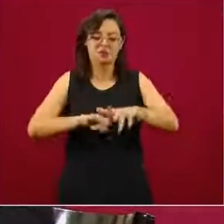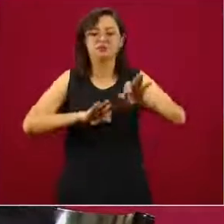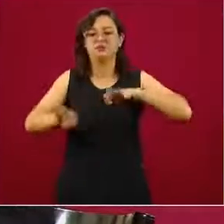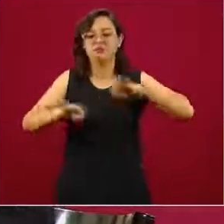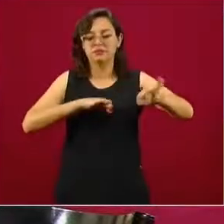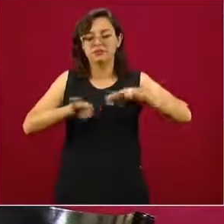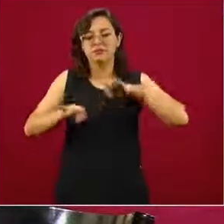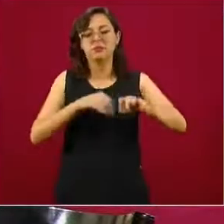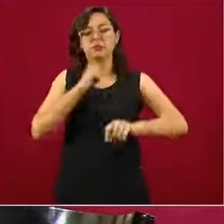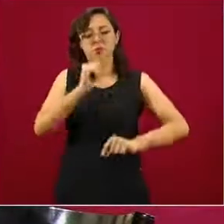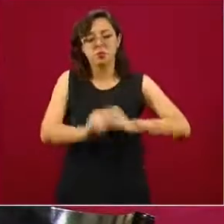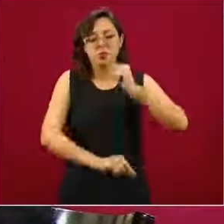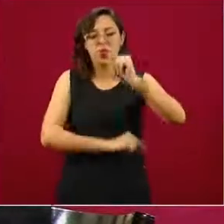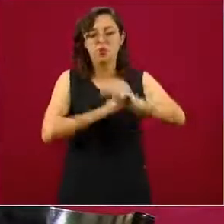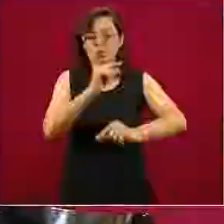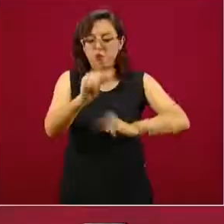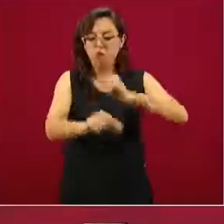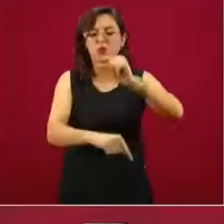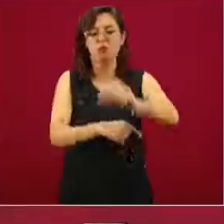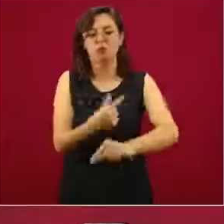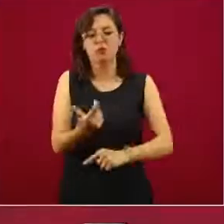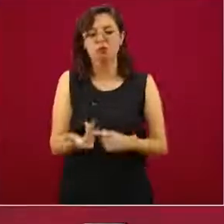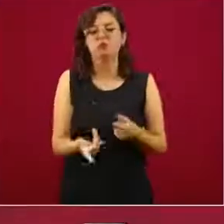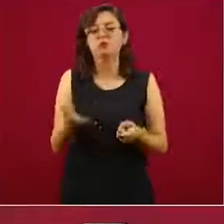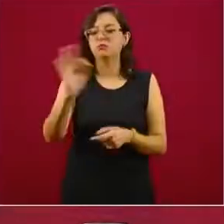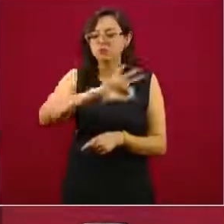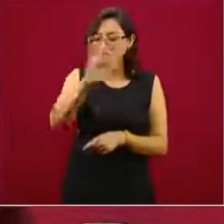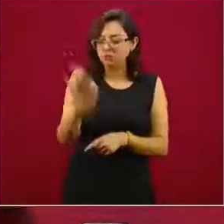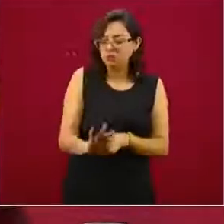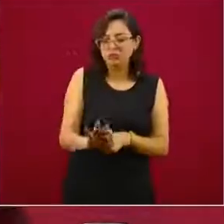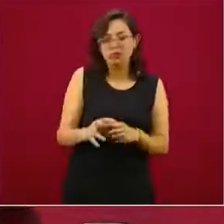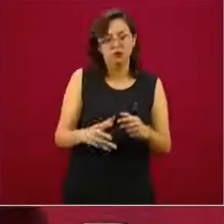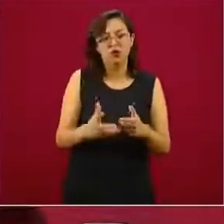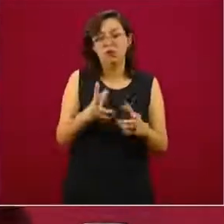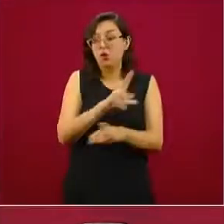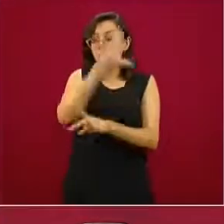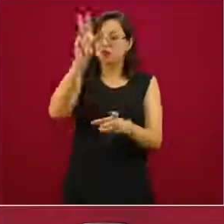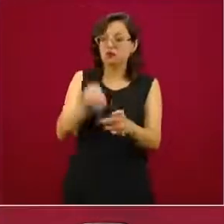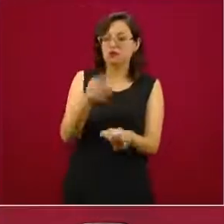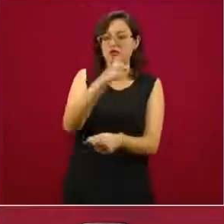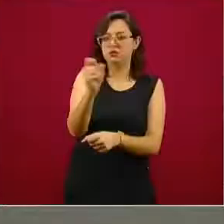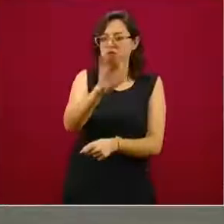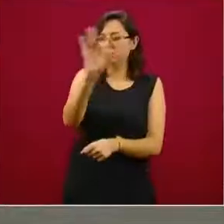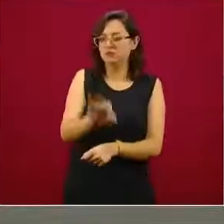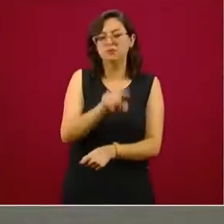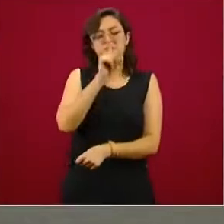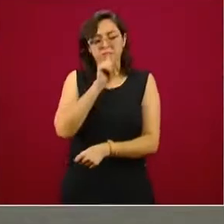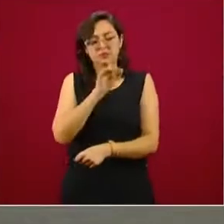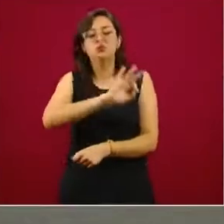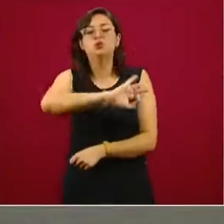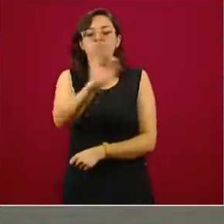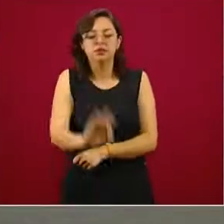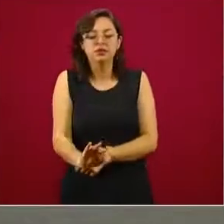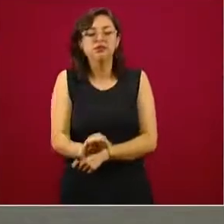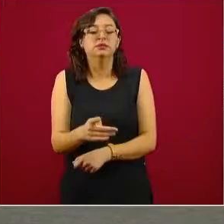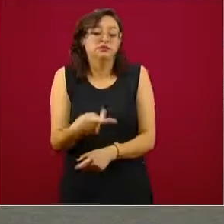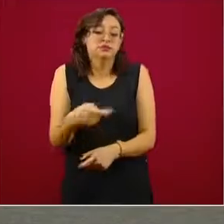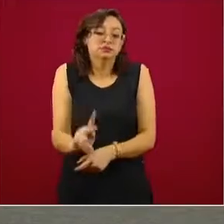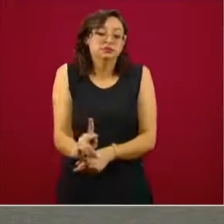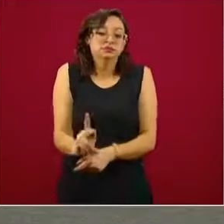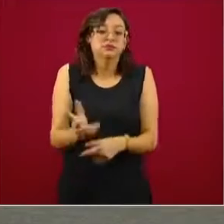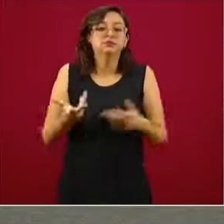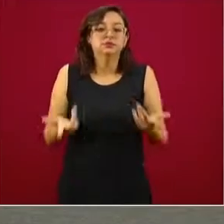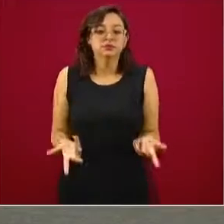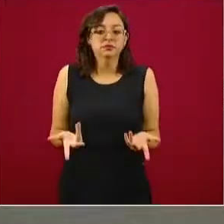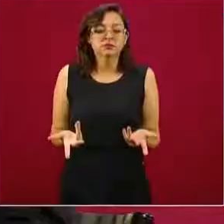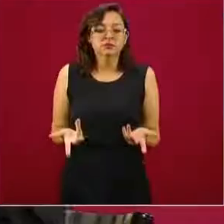de manera gradual, progresiva, con porcentajes, no la totalidad de su plantilla, pero en cualquiera